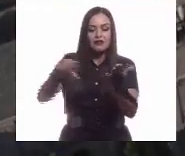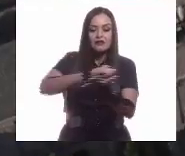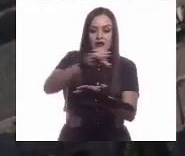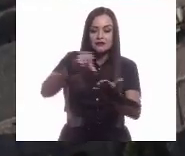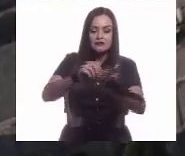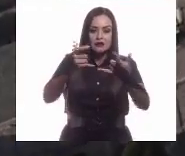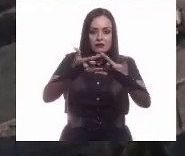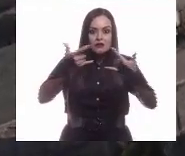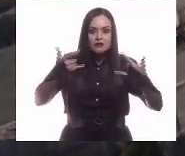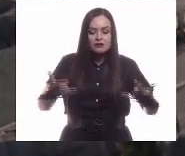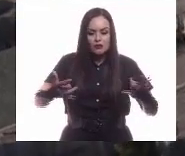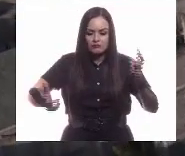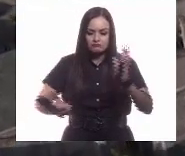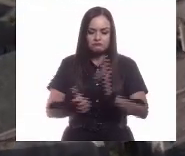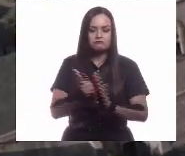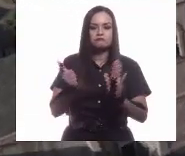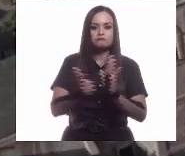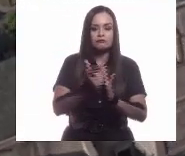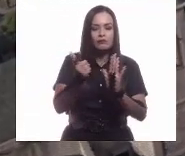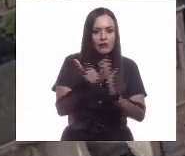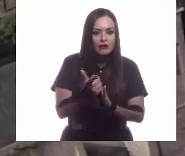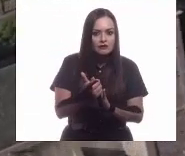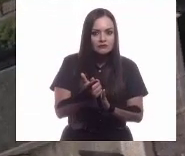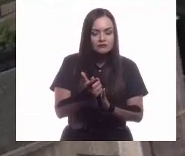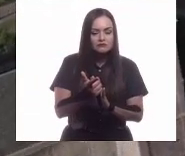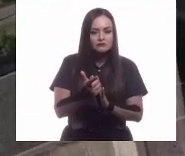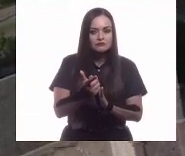nuestra capital mediante la construcción